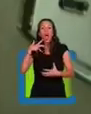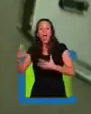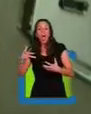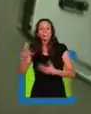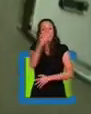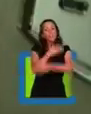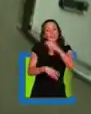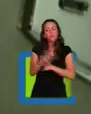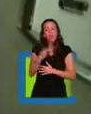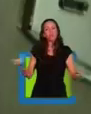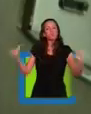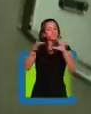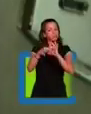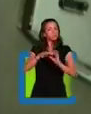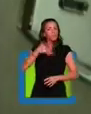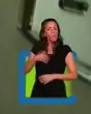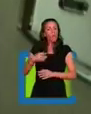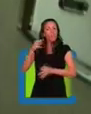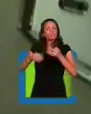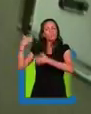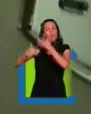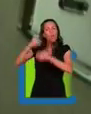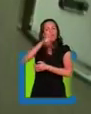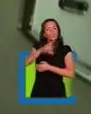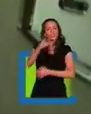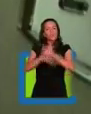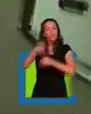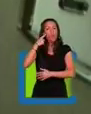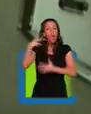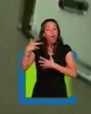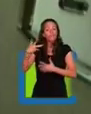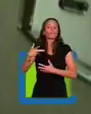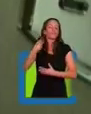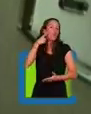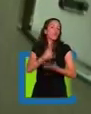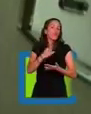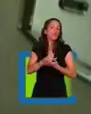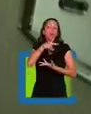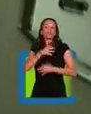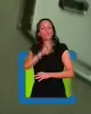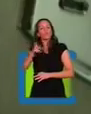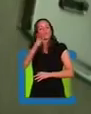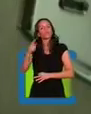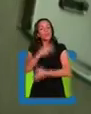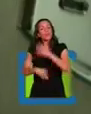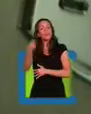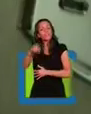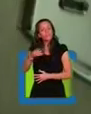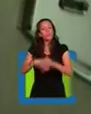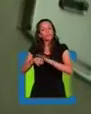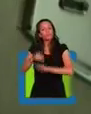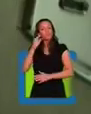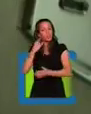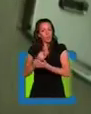está reñido con la discapacidad. A lo largo de la historia muchos artistas nos lo han demostrado y hoy día otros muchos lo